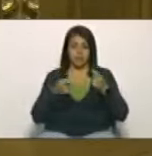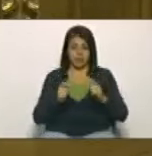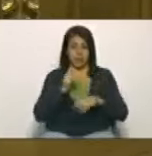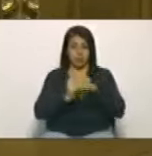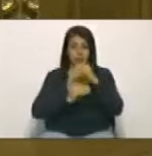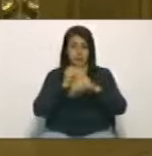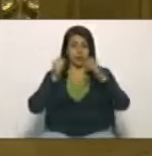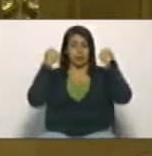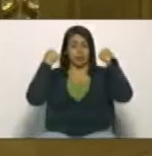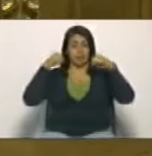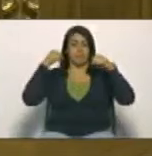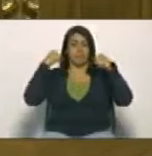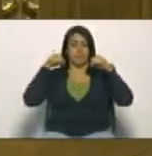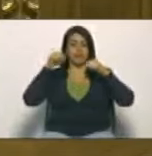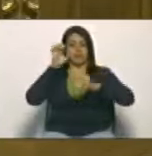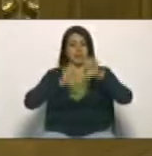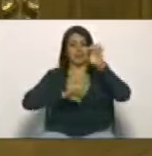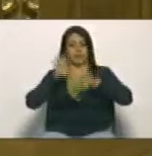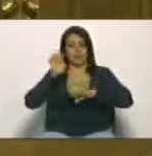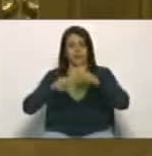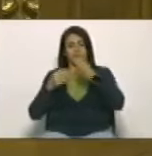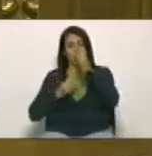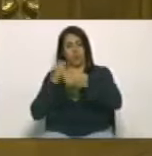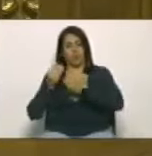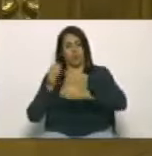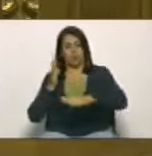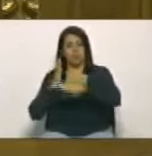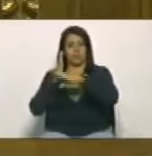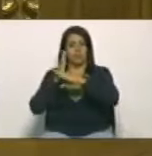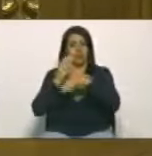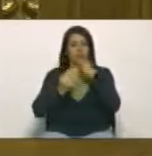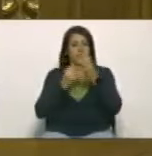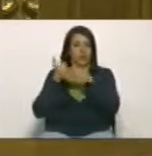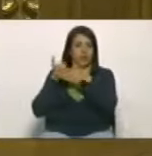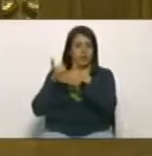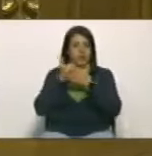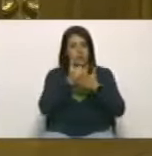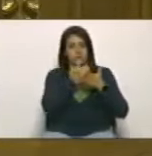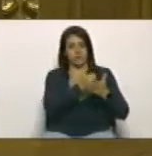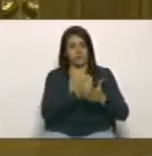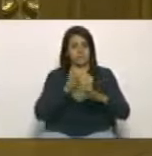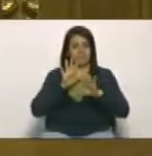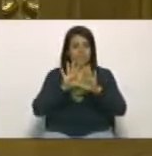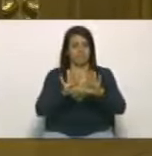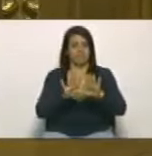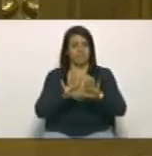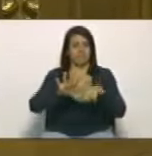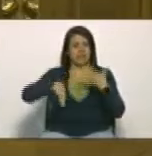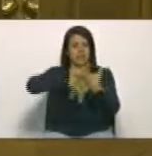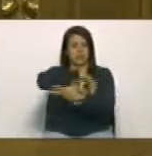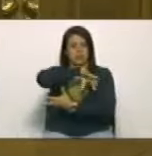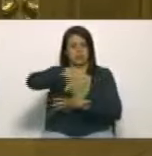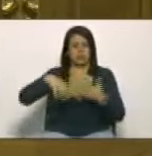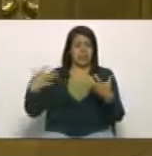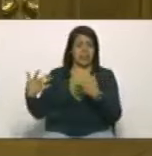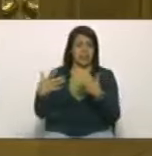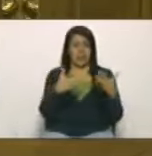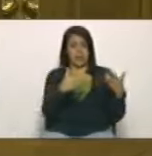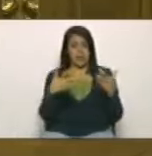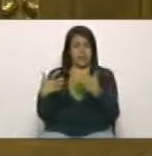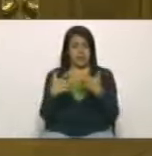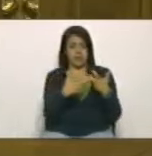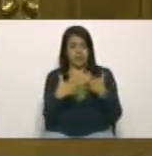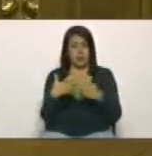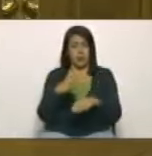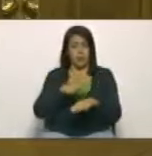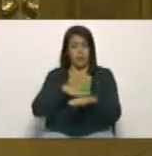el ejercicio de revisar cómo detener, cómo colaborar para detener ese conflicto.